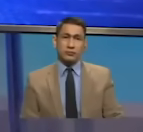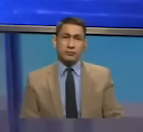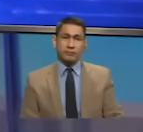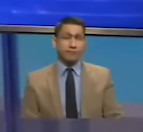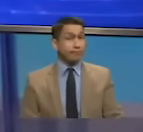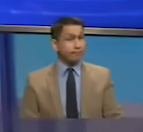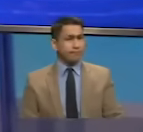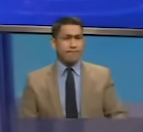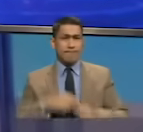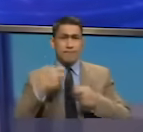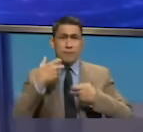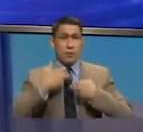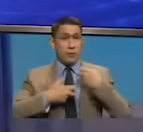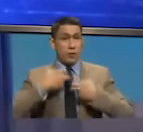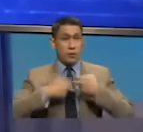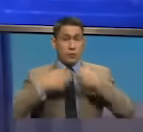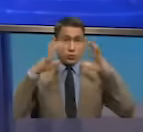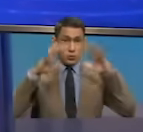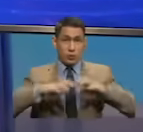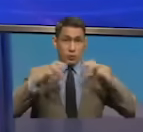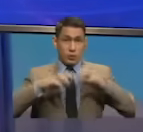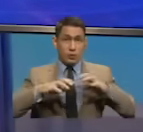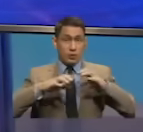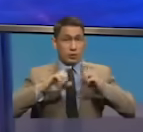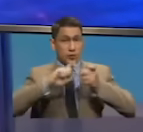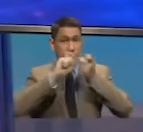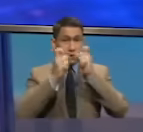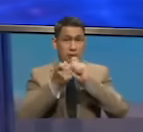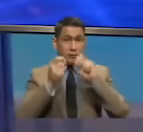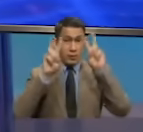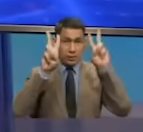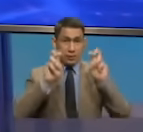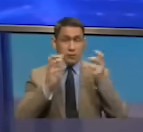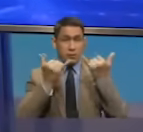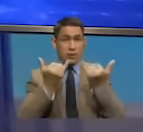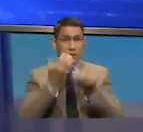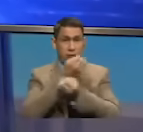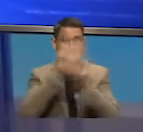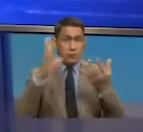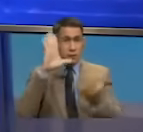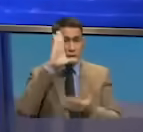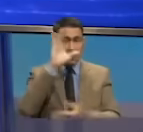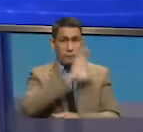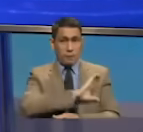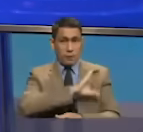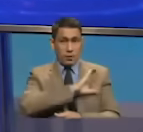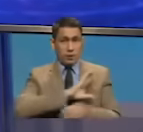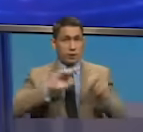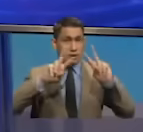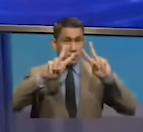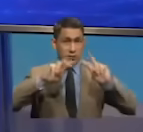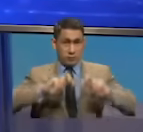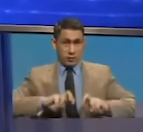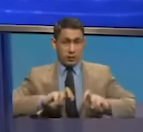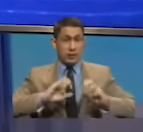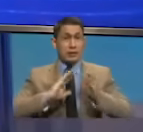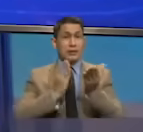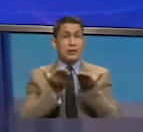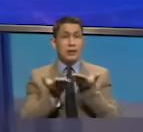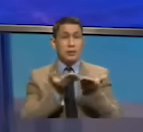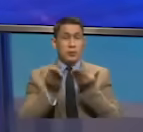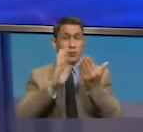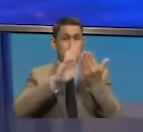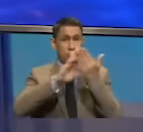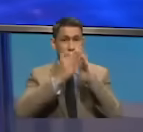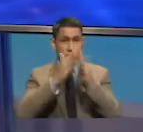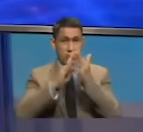Lamentables consecuencias de esta época invernal, amigos televidentes. Cambiamos de tema para contarles que la policía despliega un programa comunitario de seguridad